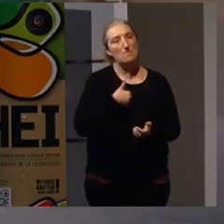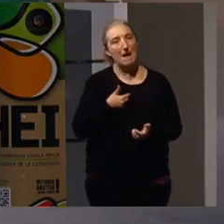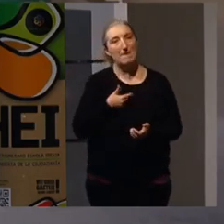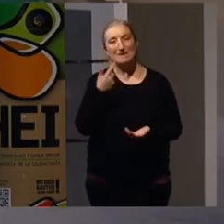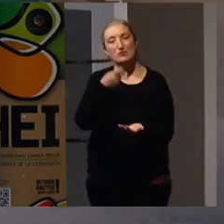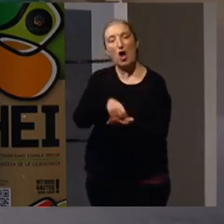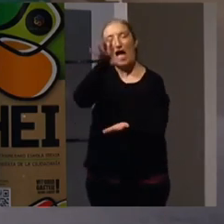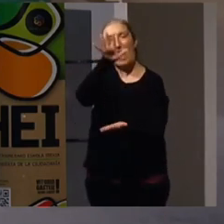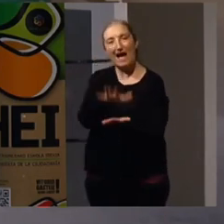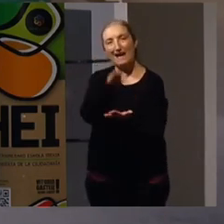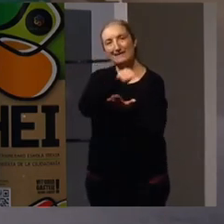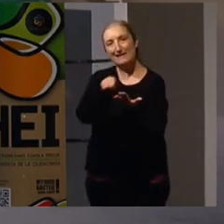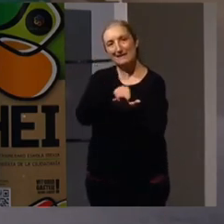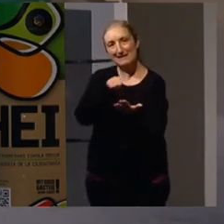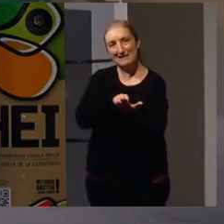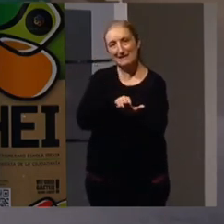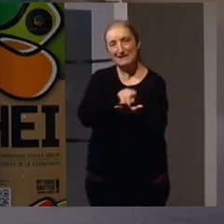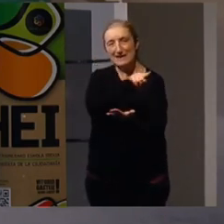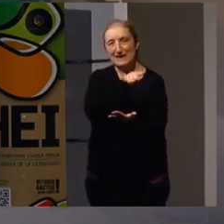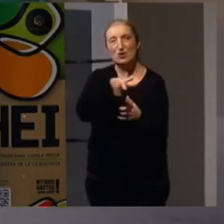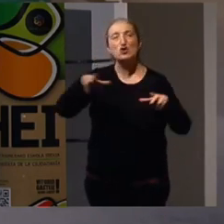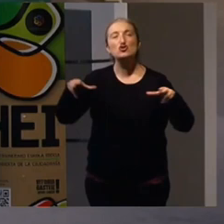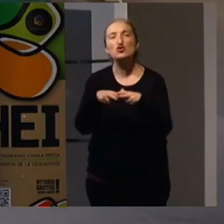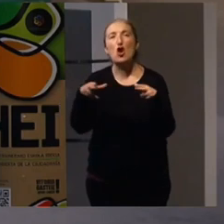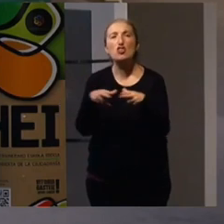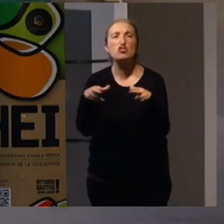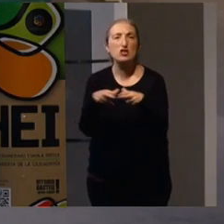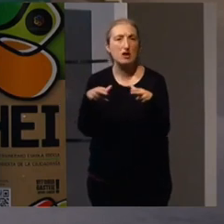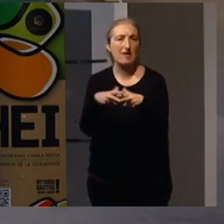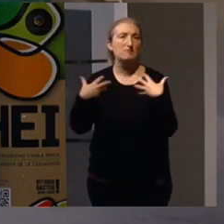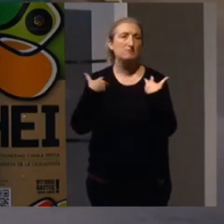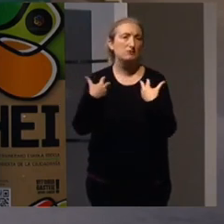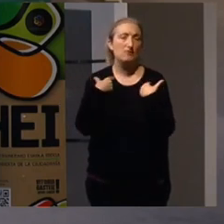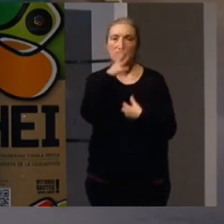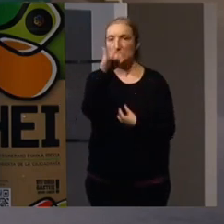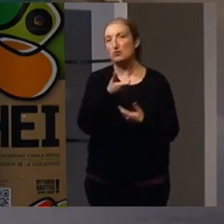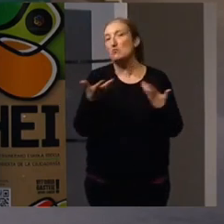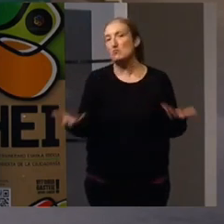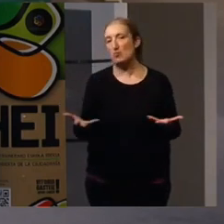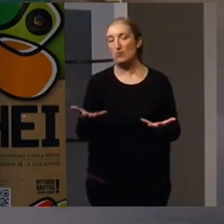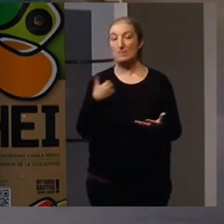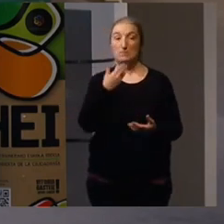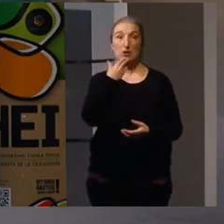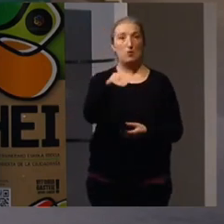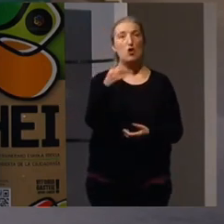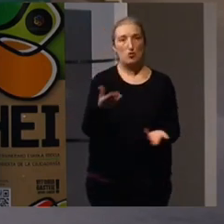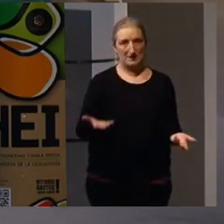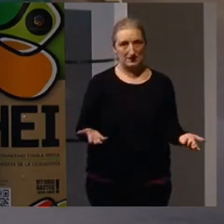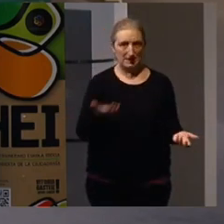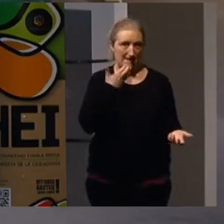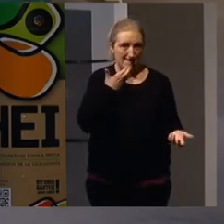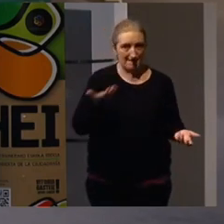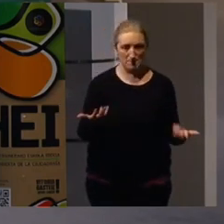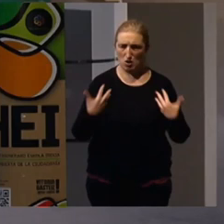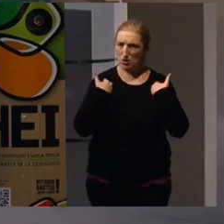levantar acta, ¿vale? De qué es lo que está haciendo sangrar a la sociedad, sangrar metafóricamente, entendedme, ¿vale? Por ejemplo, con los chavales jóvenes, ¿vale?